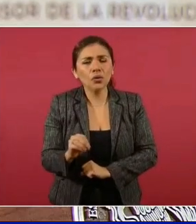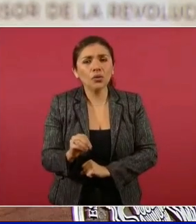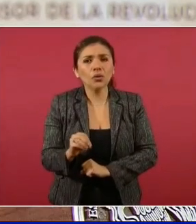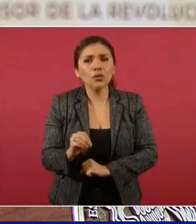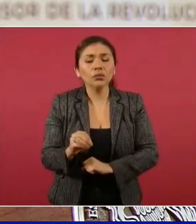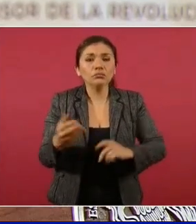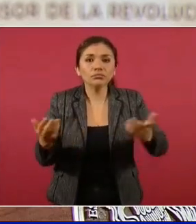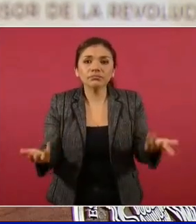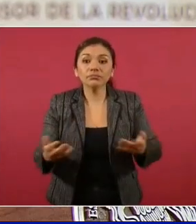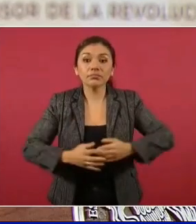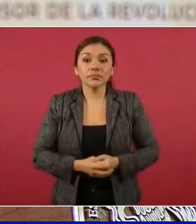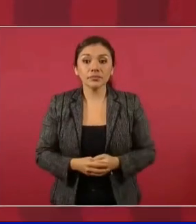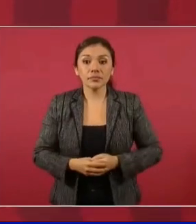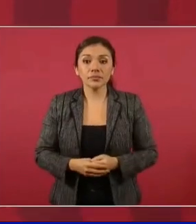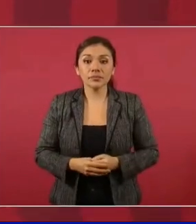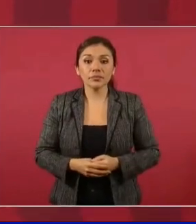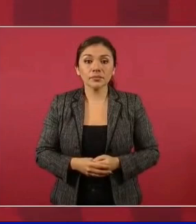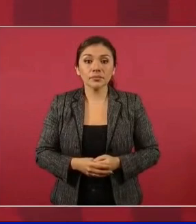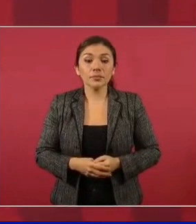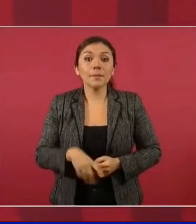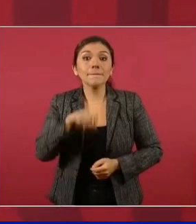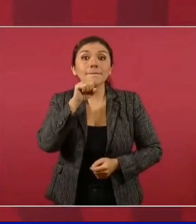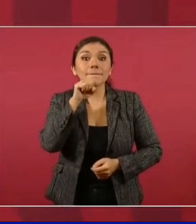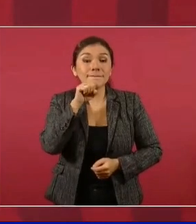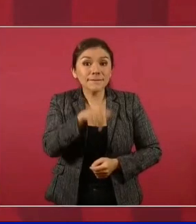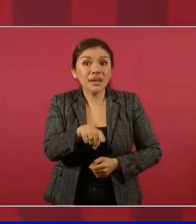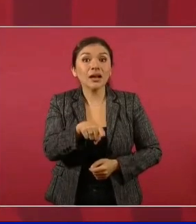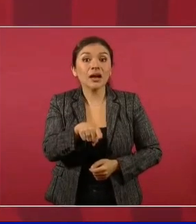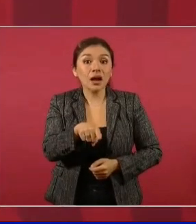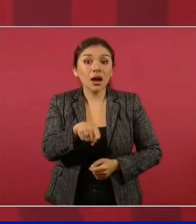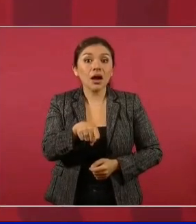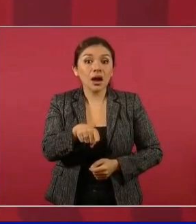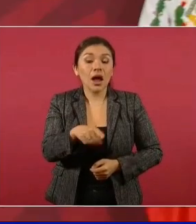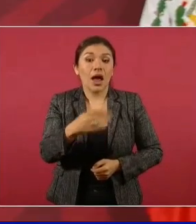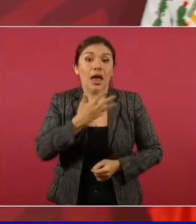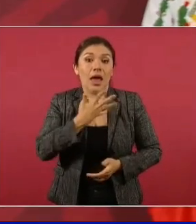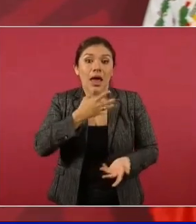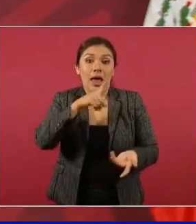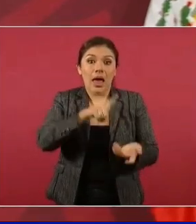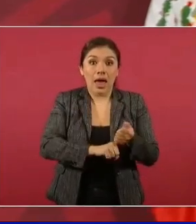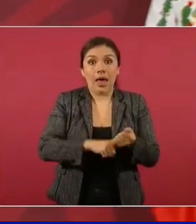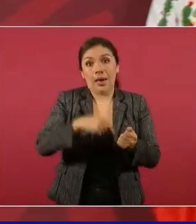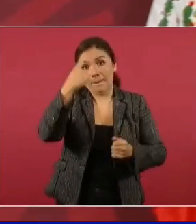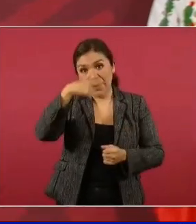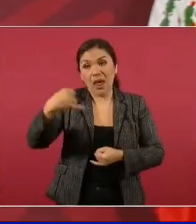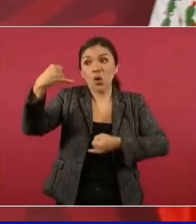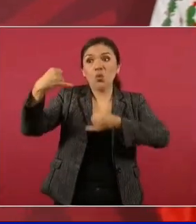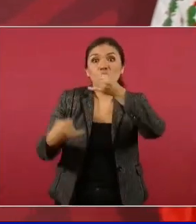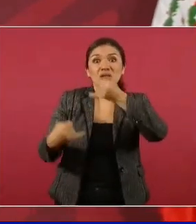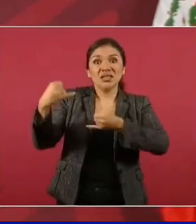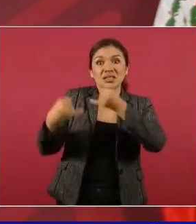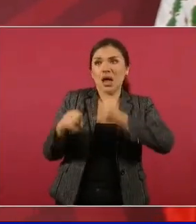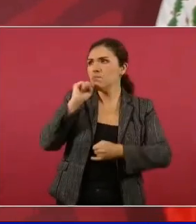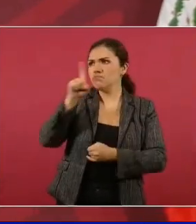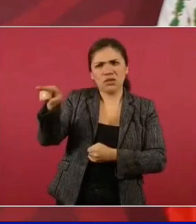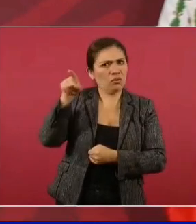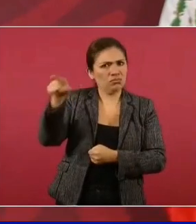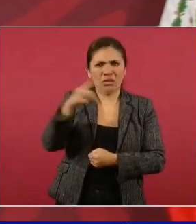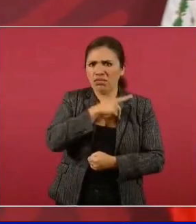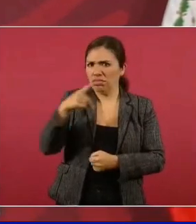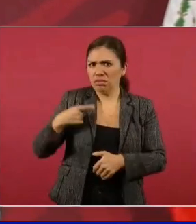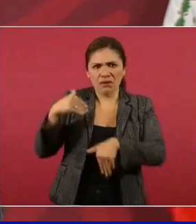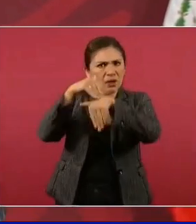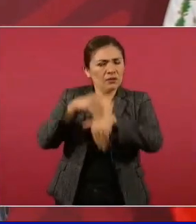Y como también esto tenía efectos en el Poder Judicial,